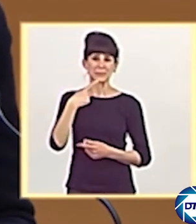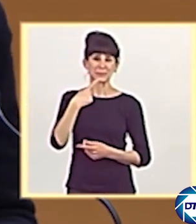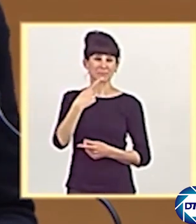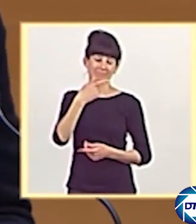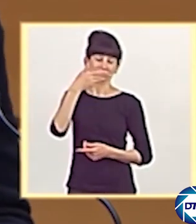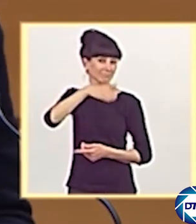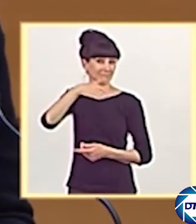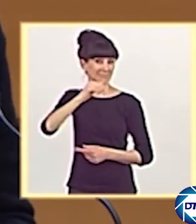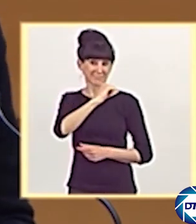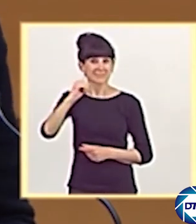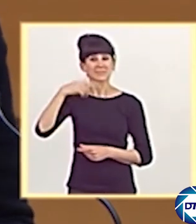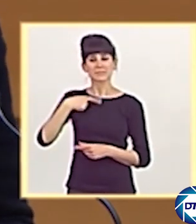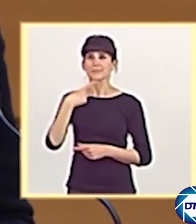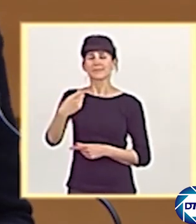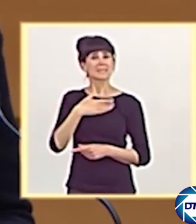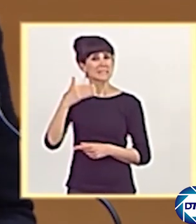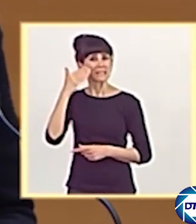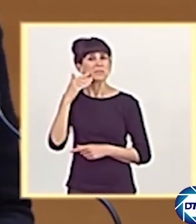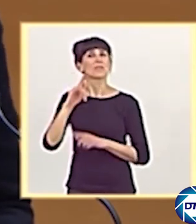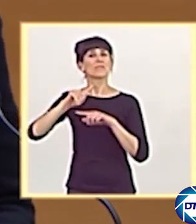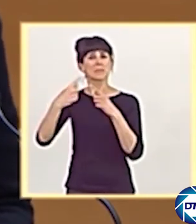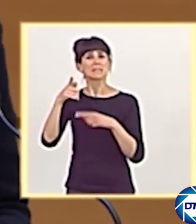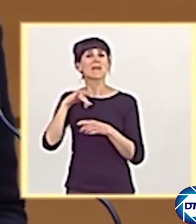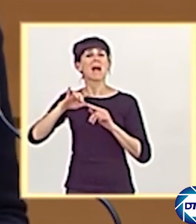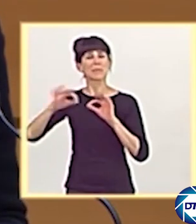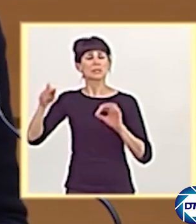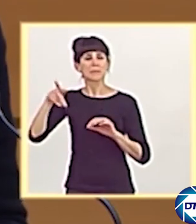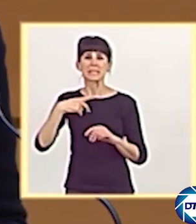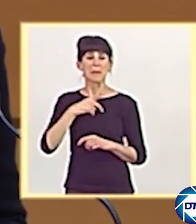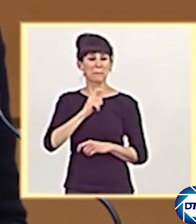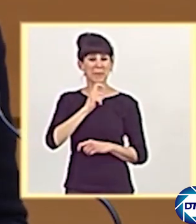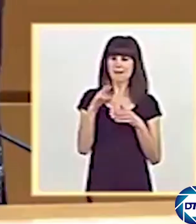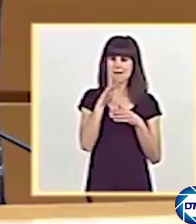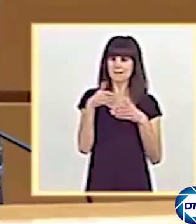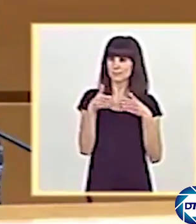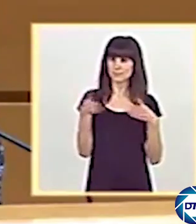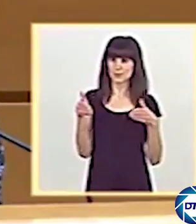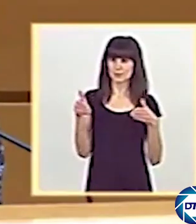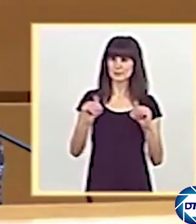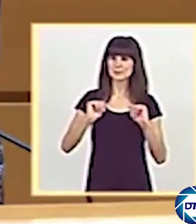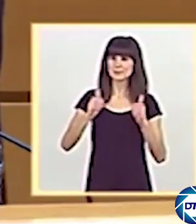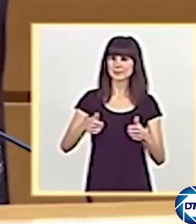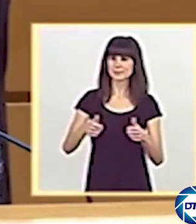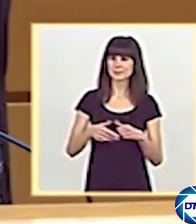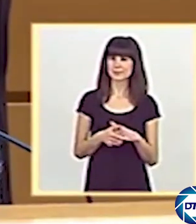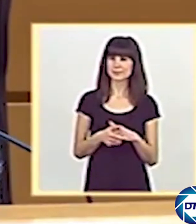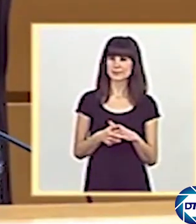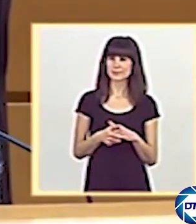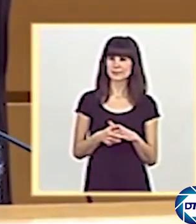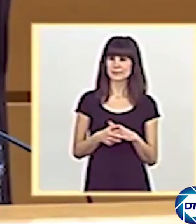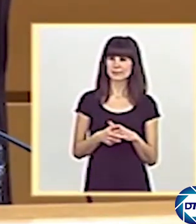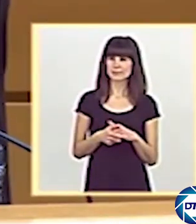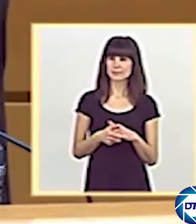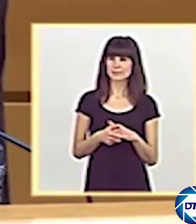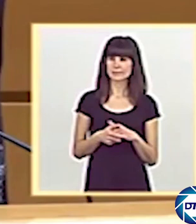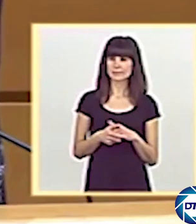PSOE, la presidenta de la Cámara, la socialista Pilar Llob, decidió anularlo acogiéndose al artículo 151.5 del